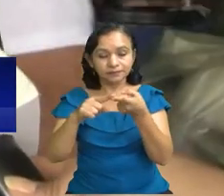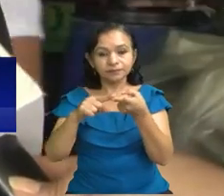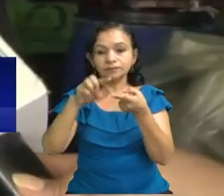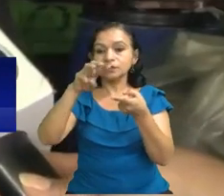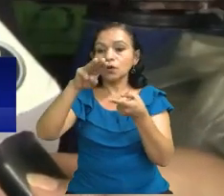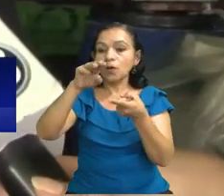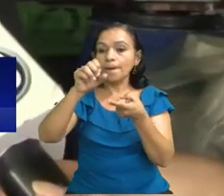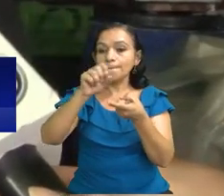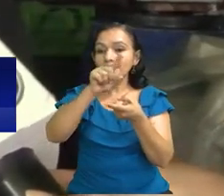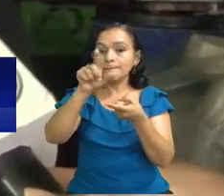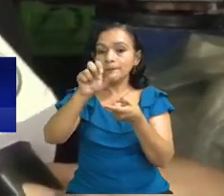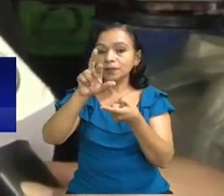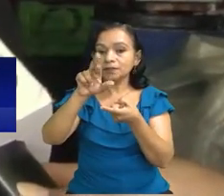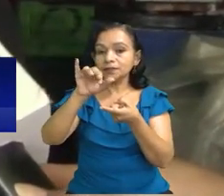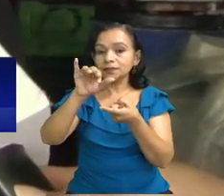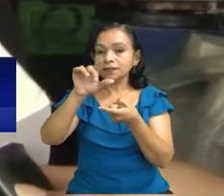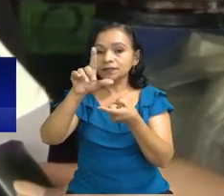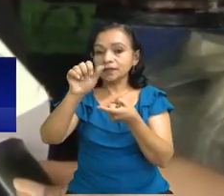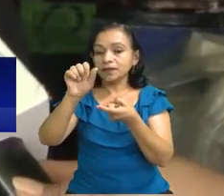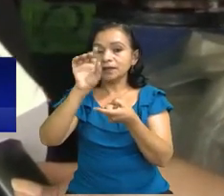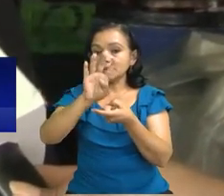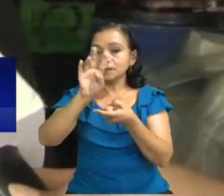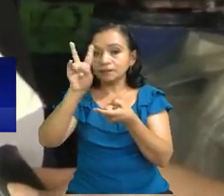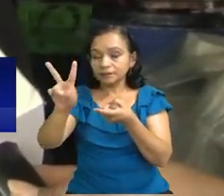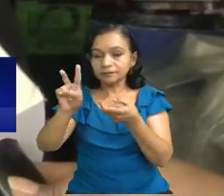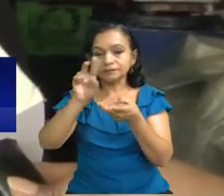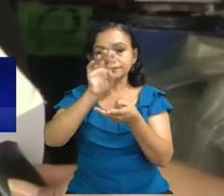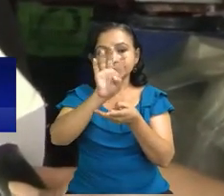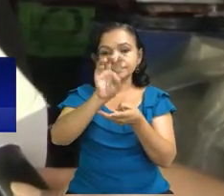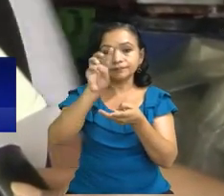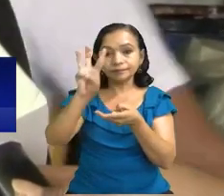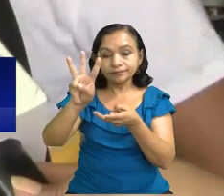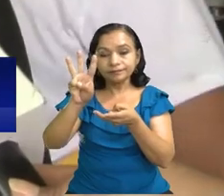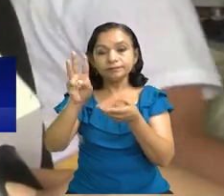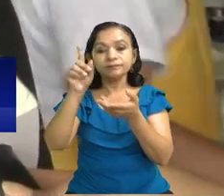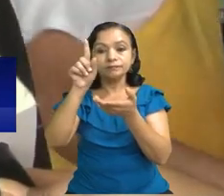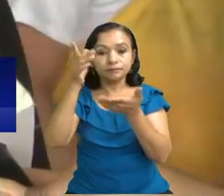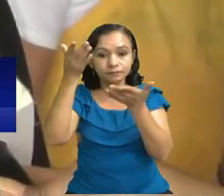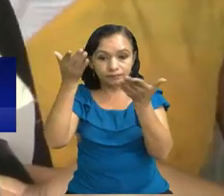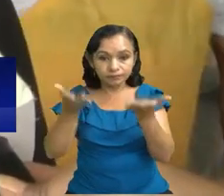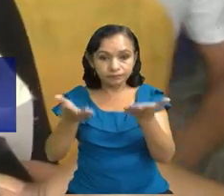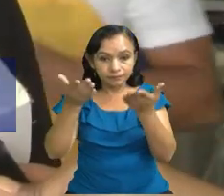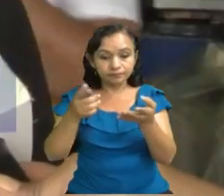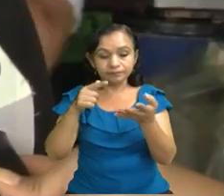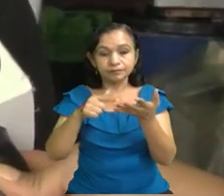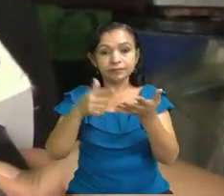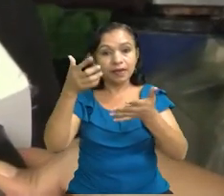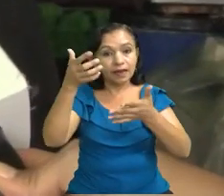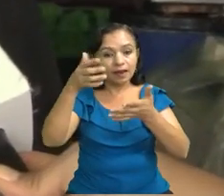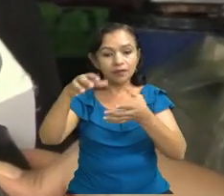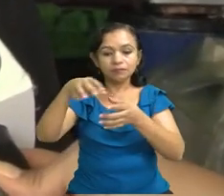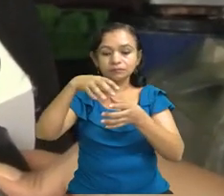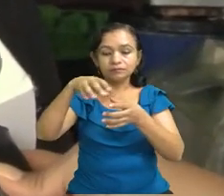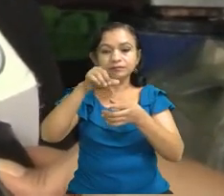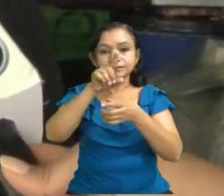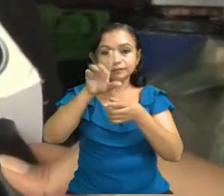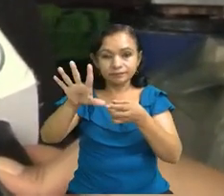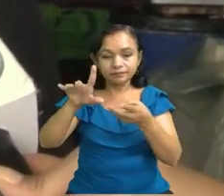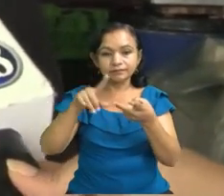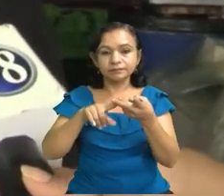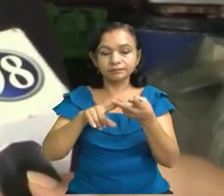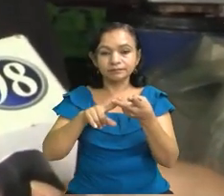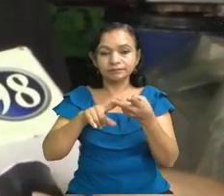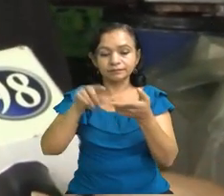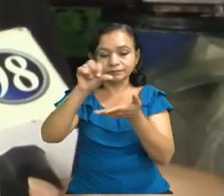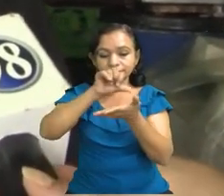mozzarella 42, 43 por mayo, por libra. Tenemos la leche agria 15, tenemos